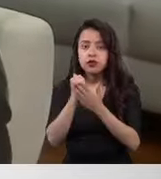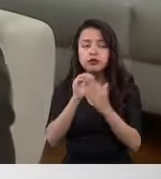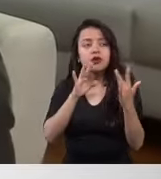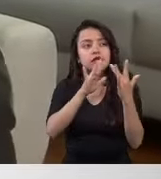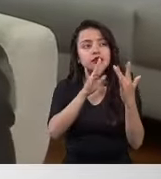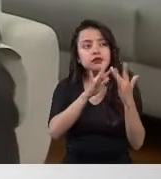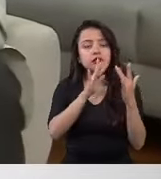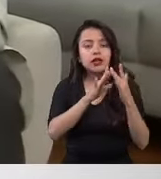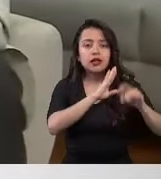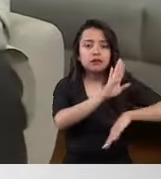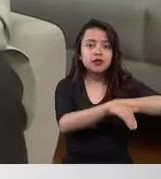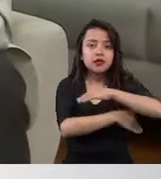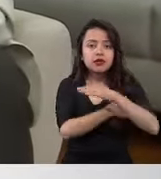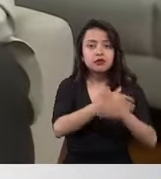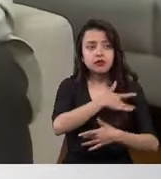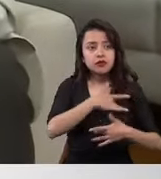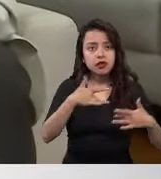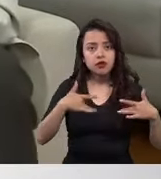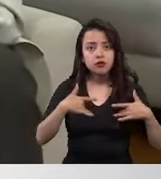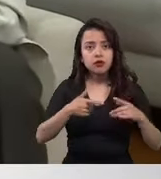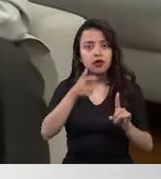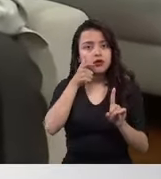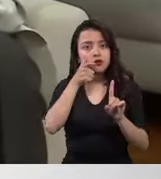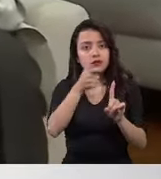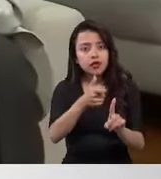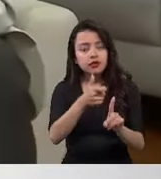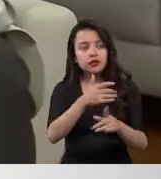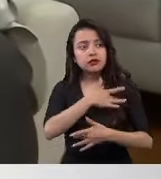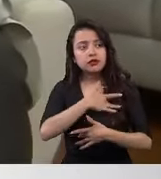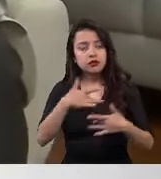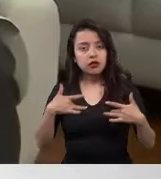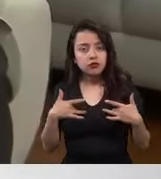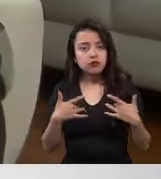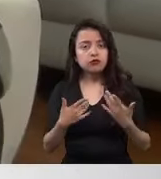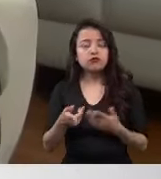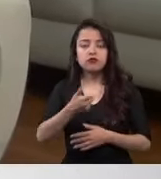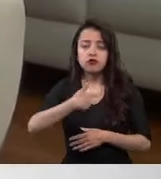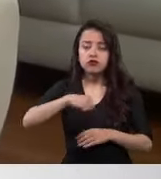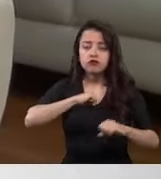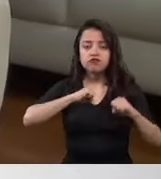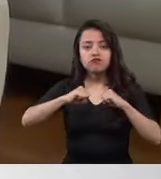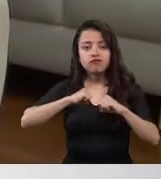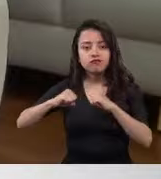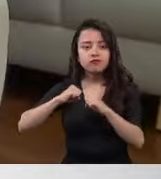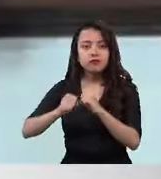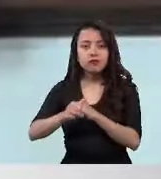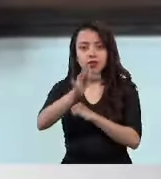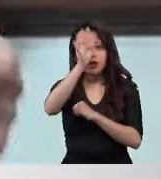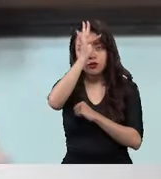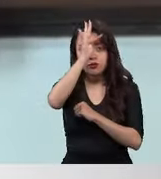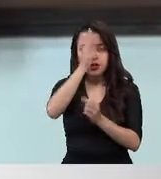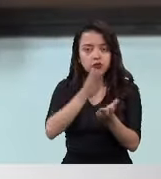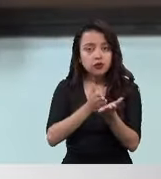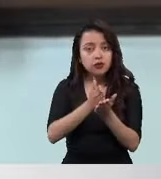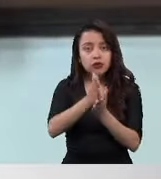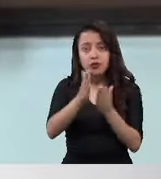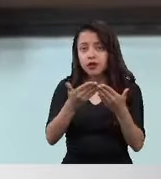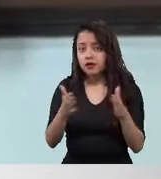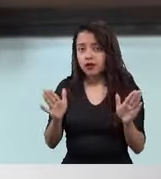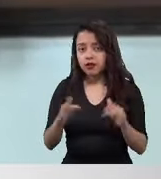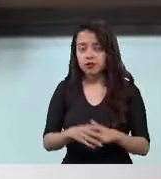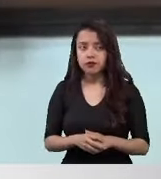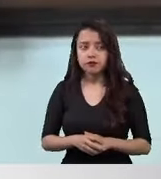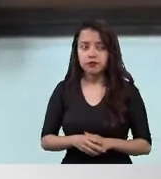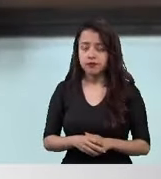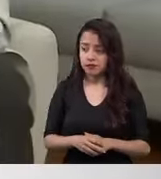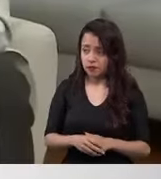la Superintendencia Nacional de Salud, rogamos, pedimos, gestionamos para que nuestros hospitales no se cierren. ¿Y el maleteo cómo va? Sí, bien.